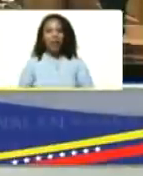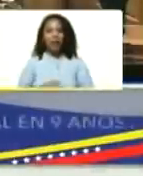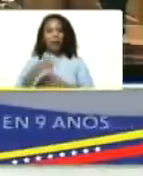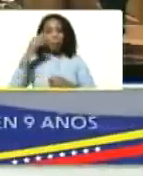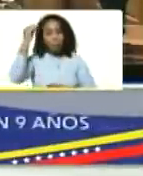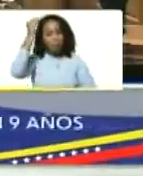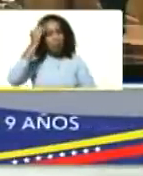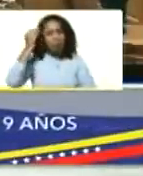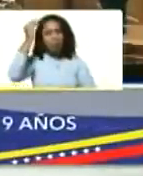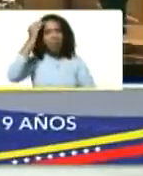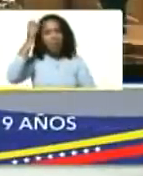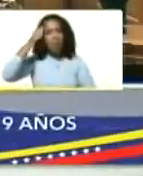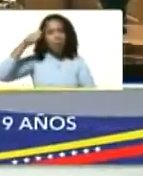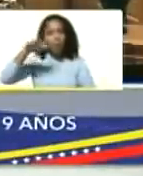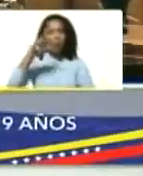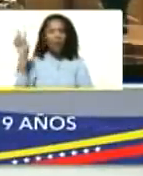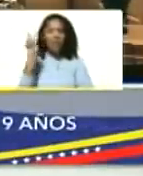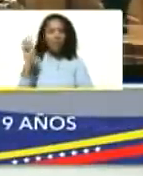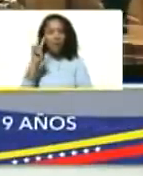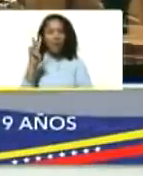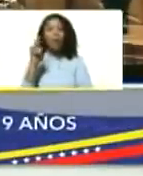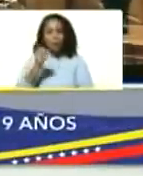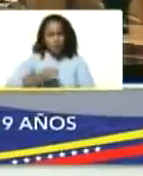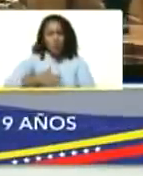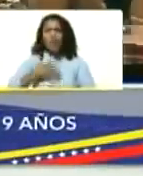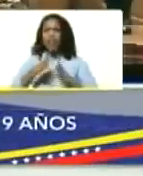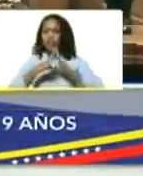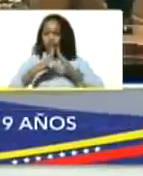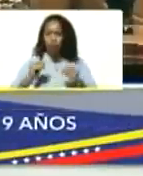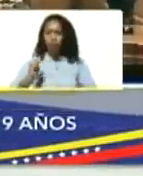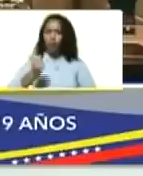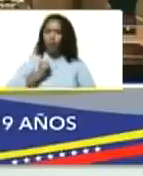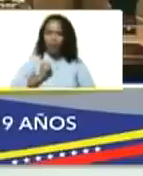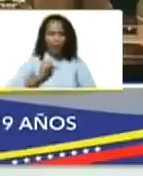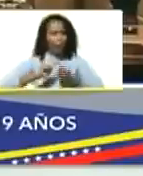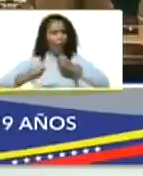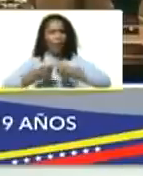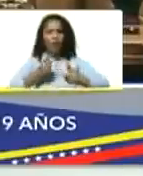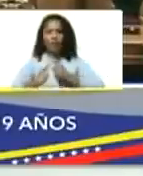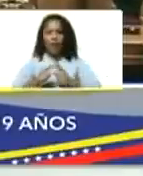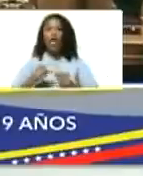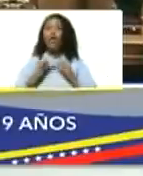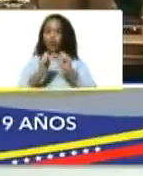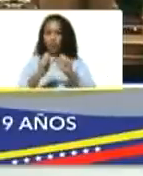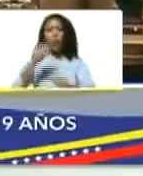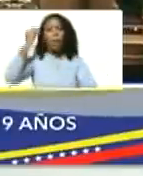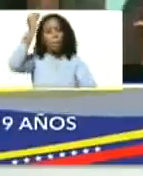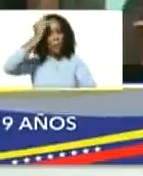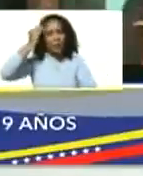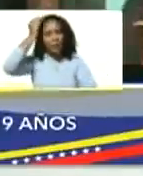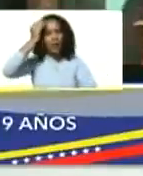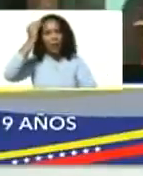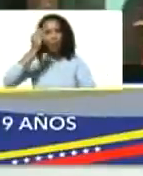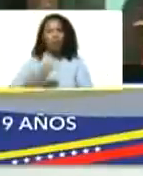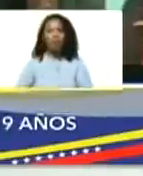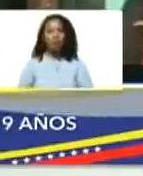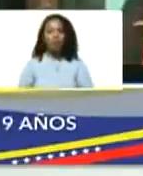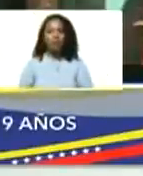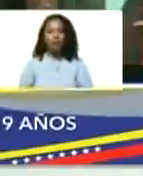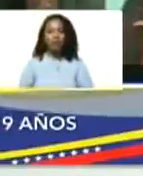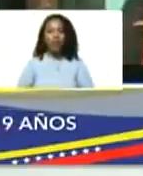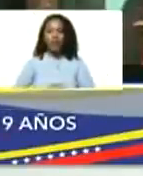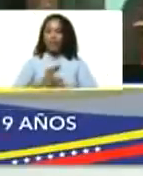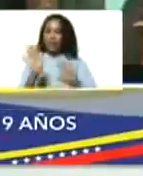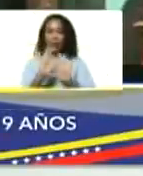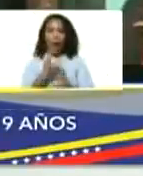que el pueblo venezolano es capaz de cualquier proeza y lo sigue pensando ya no tan